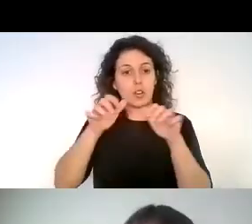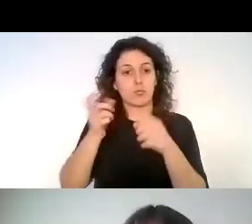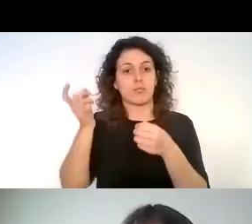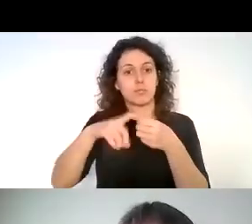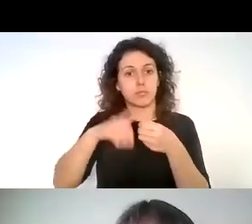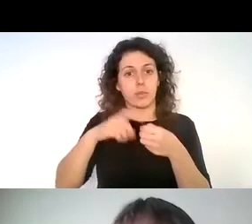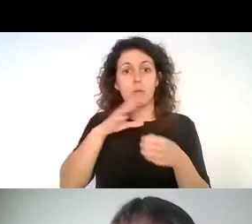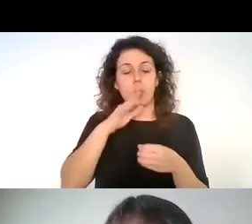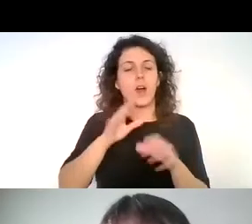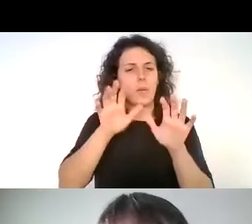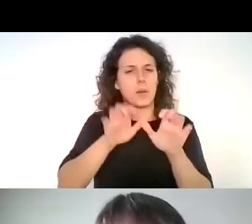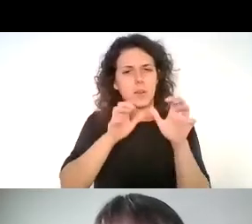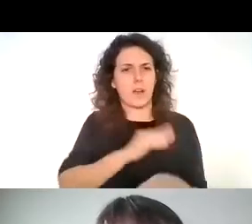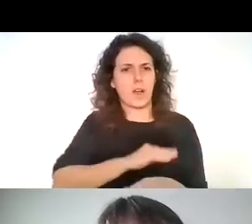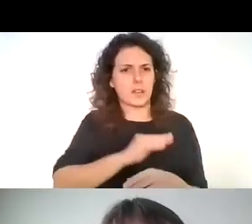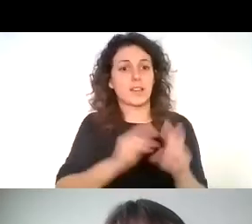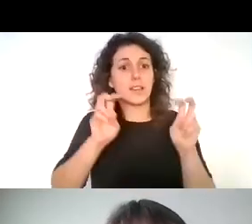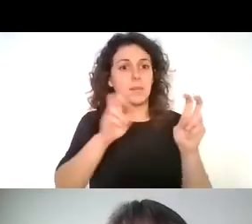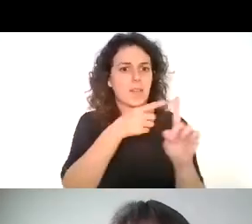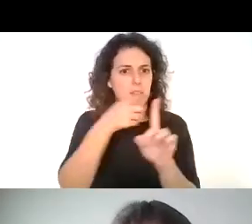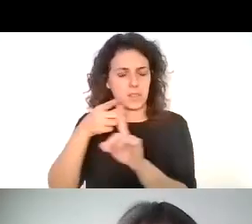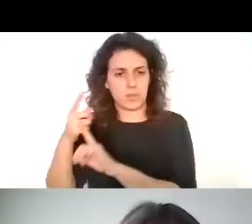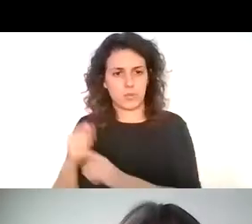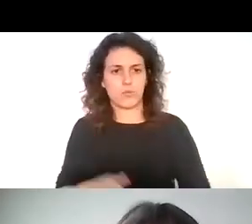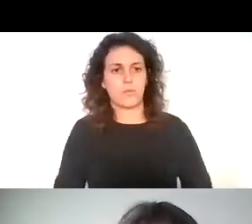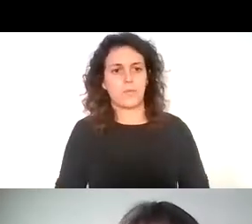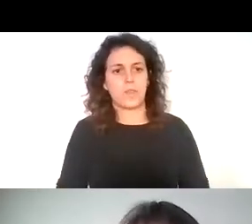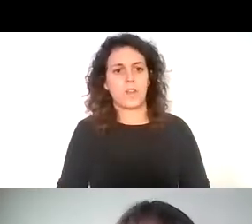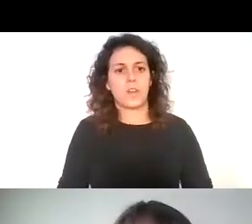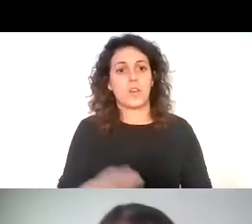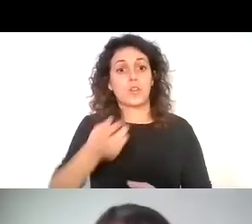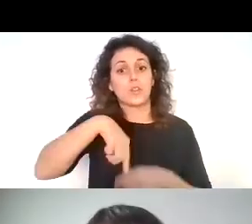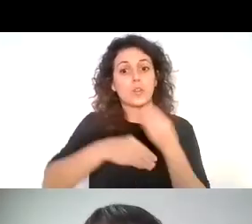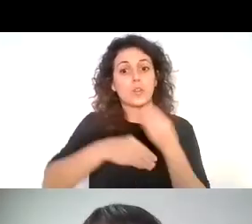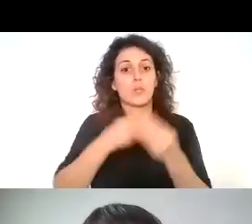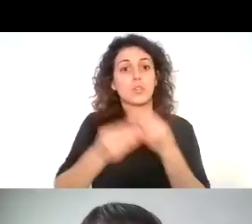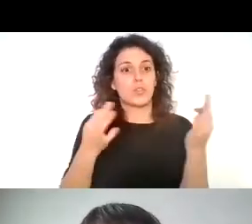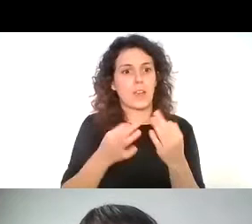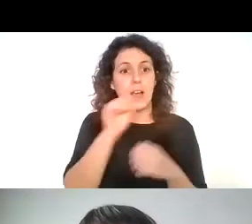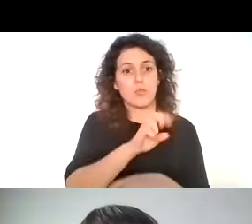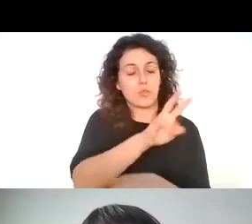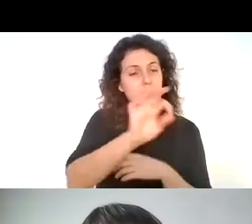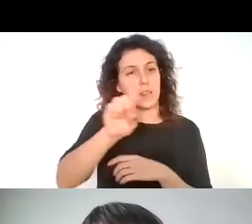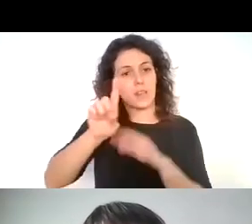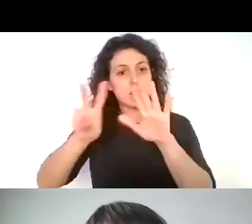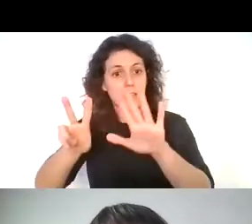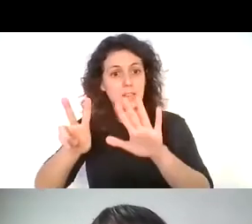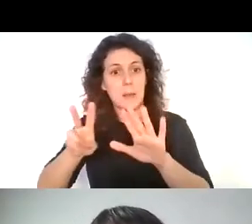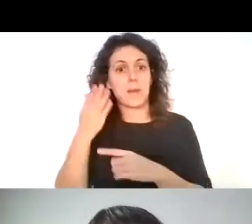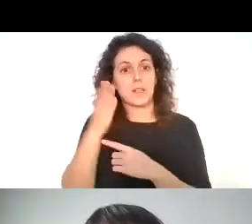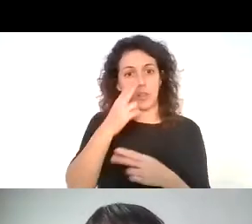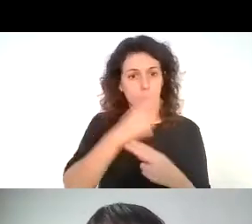vamos a aprender muchísimo de todos los destinos. Nosotros lo que hemos hecho en 2017 hicimos ya pues, una presentación pública